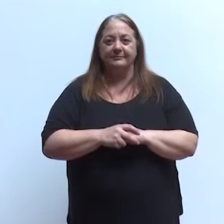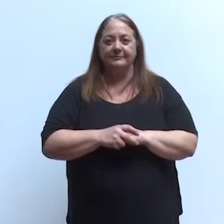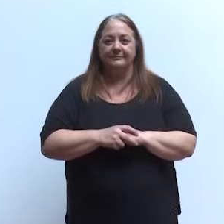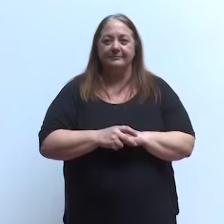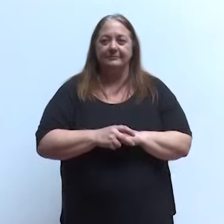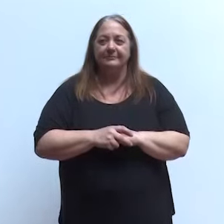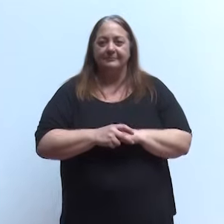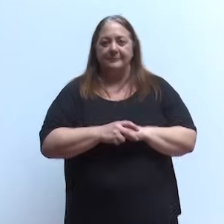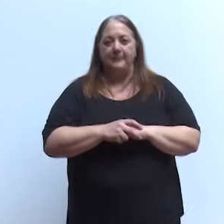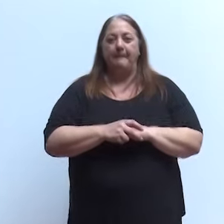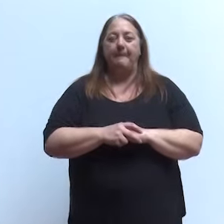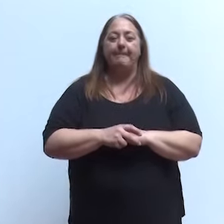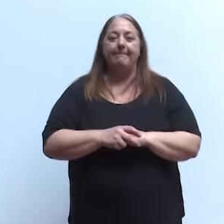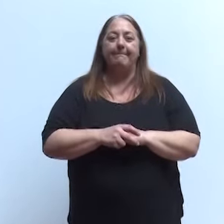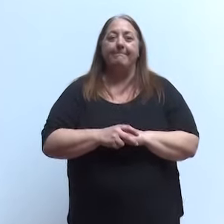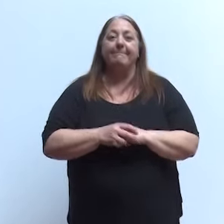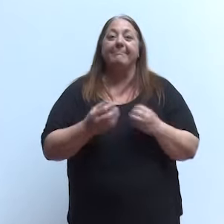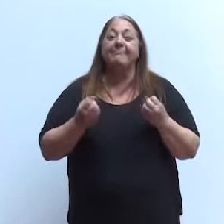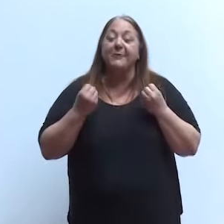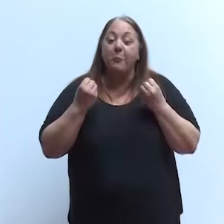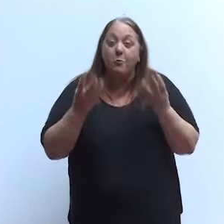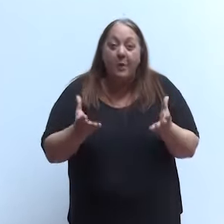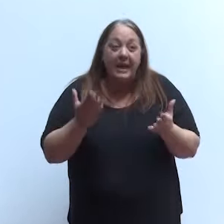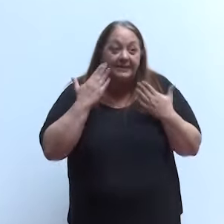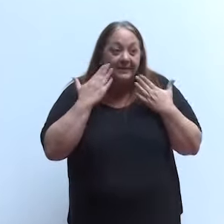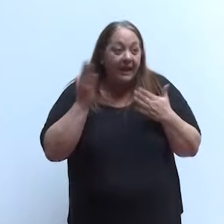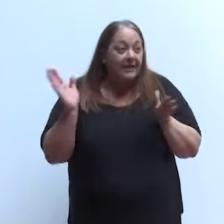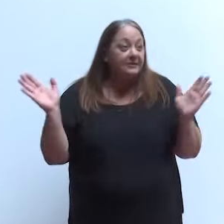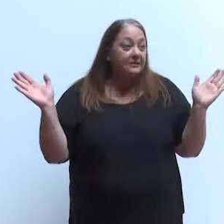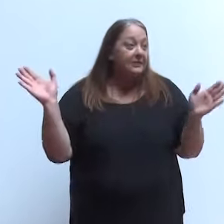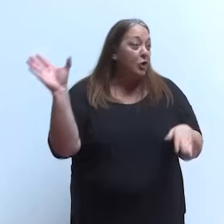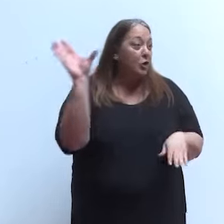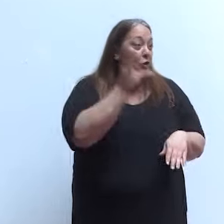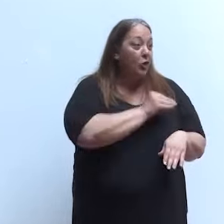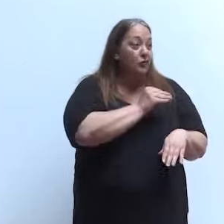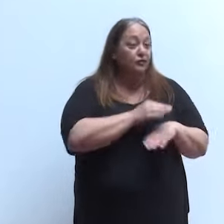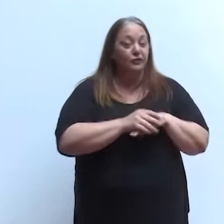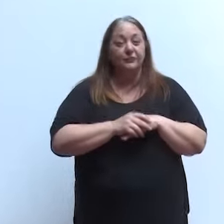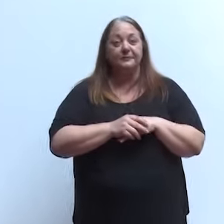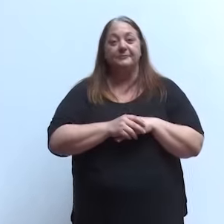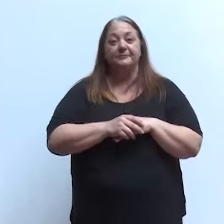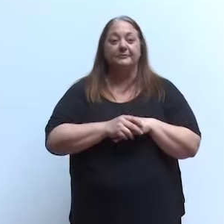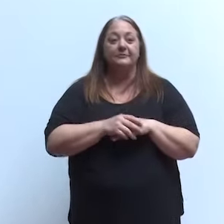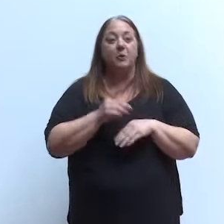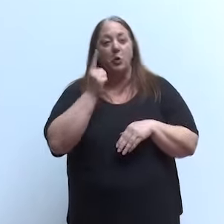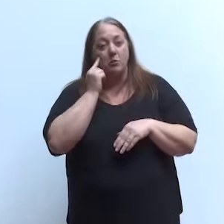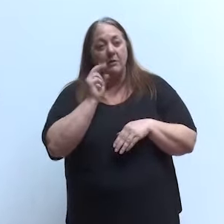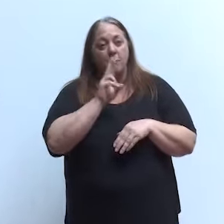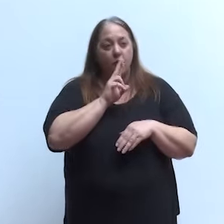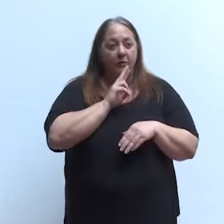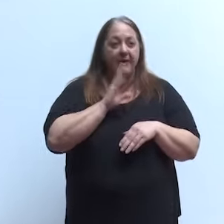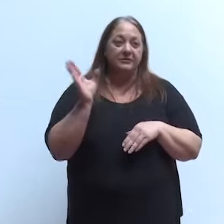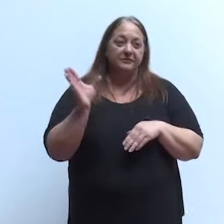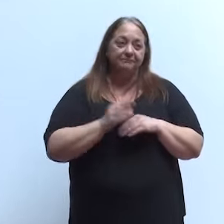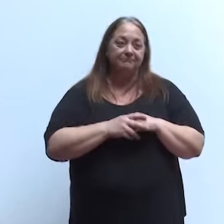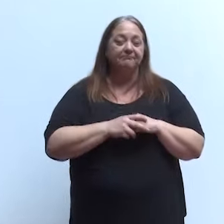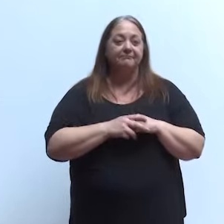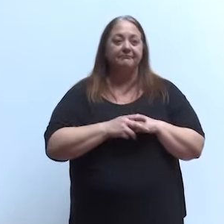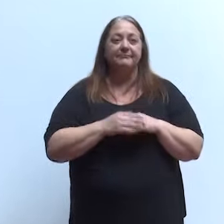libro Bueno buenas tardes a todes Gracias Esteban